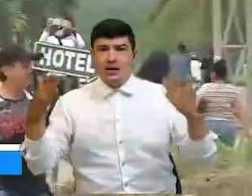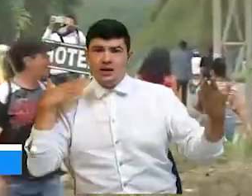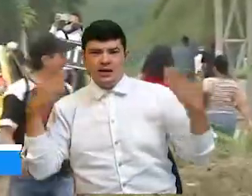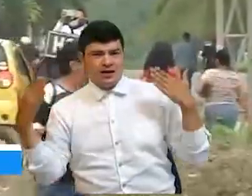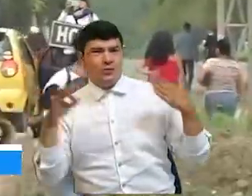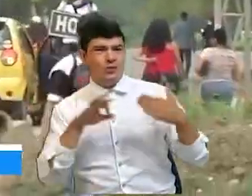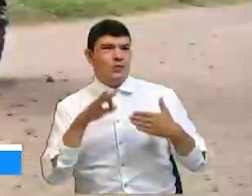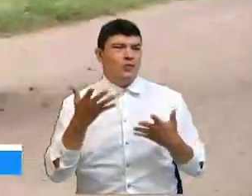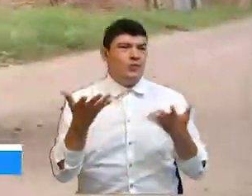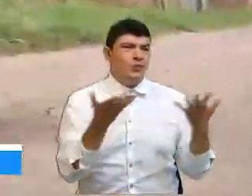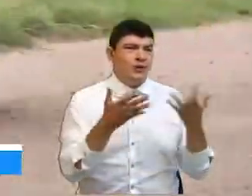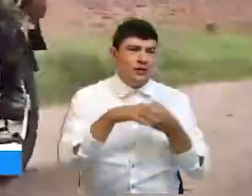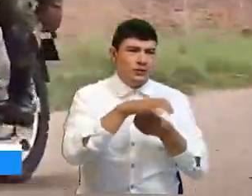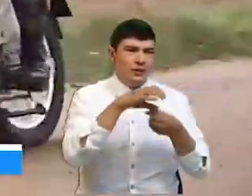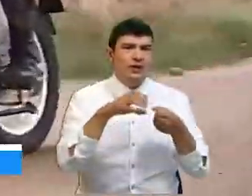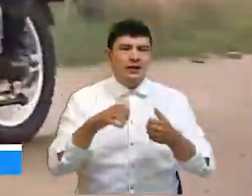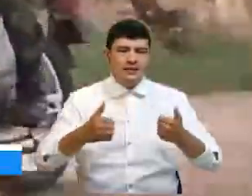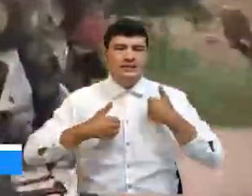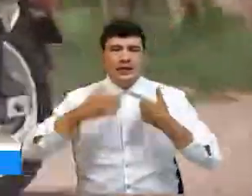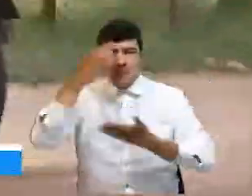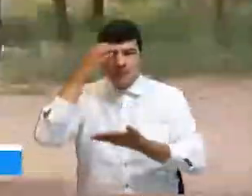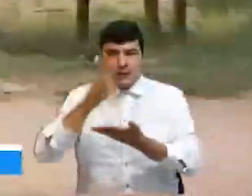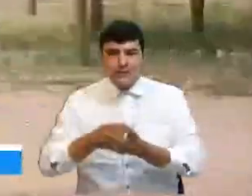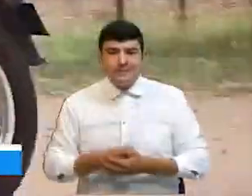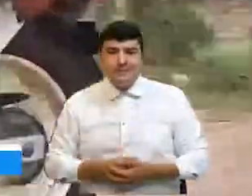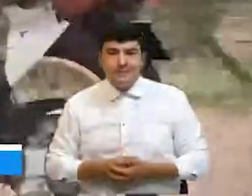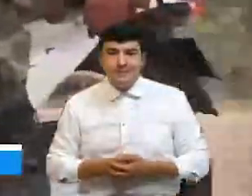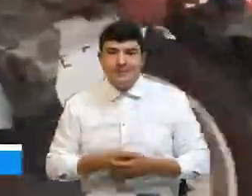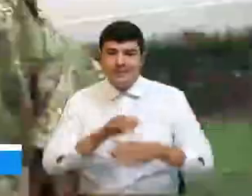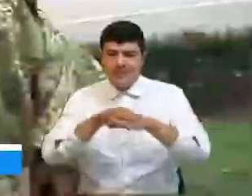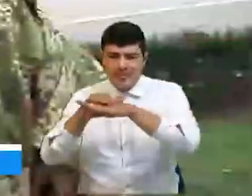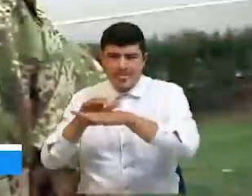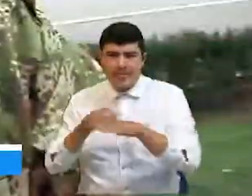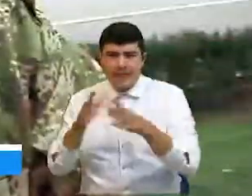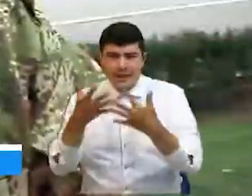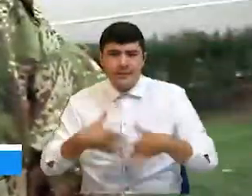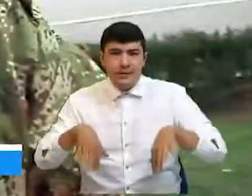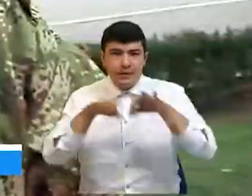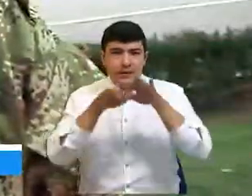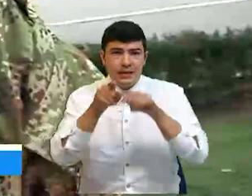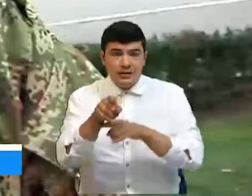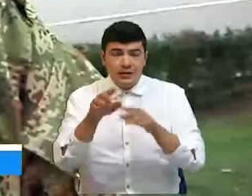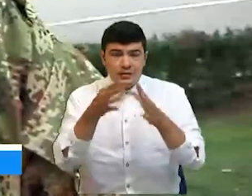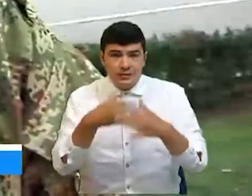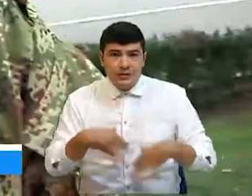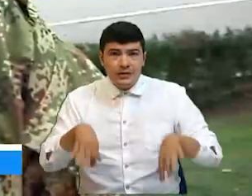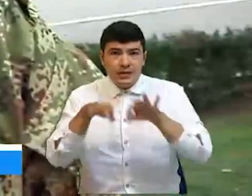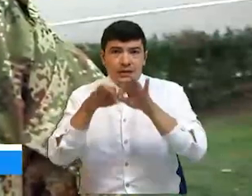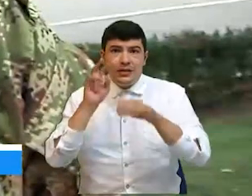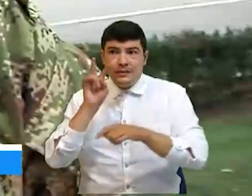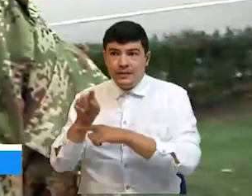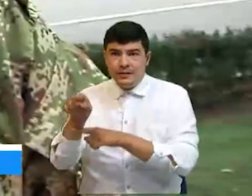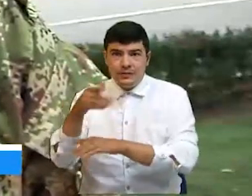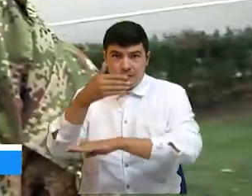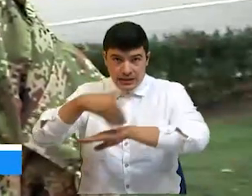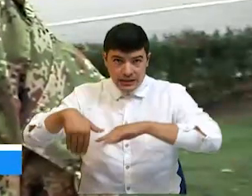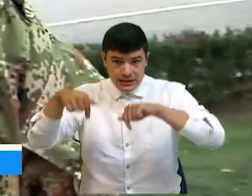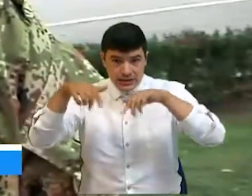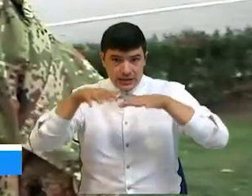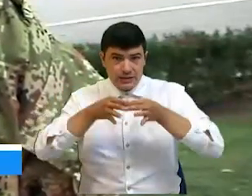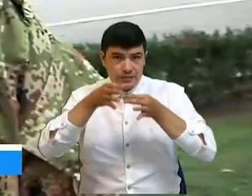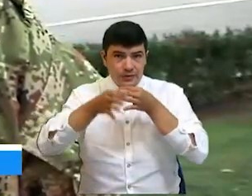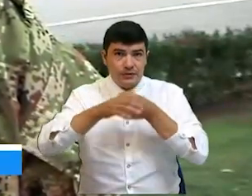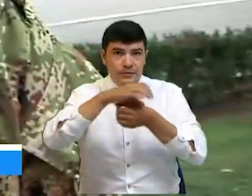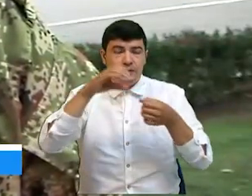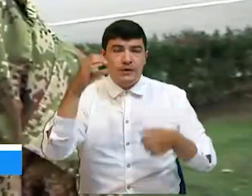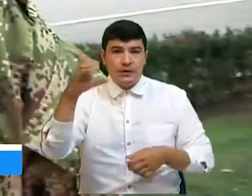los militares se refirieron al tema esto es importante que vean a sus soldados acá en nuestro municipio